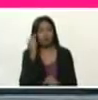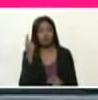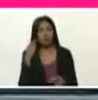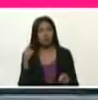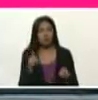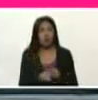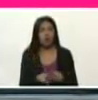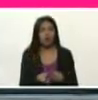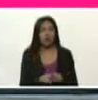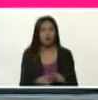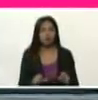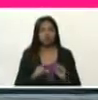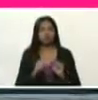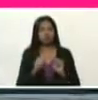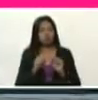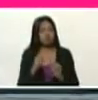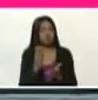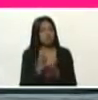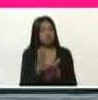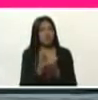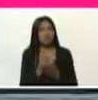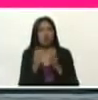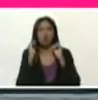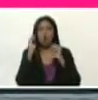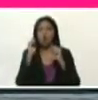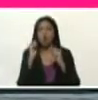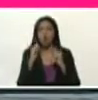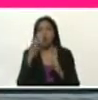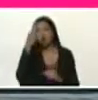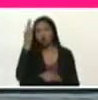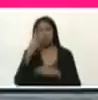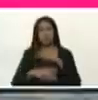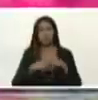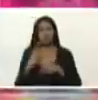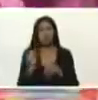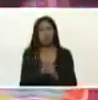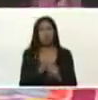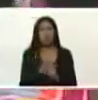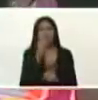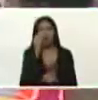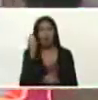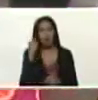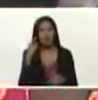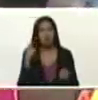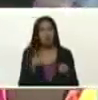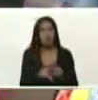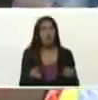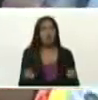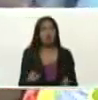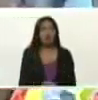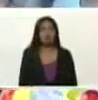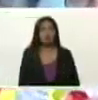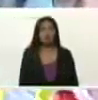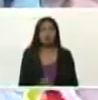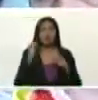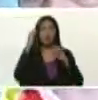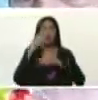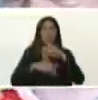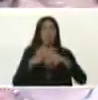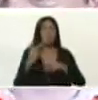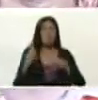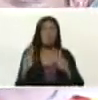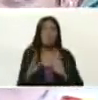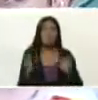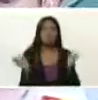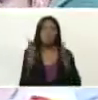trabajadoras permanentemente. Los logros de los consejos productivos de trabajadores, los logros productivos, ir adelante,